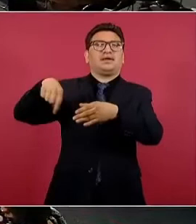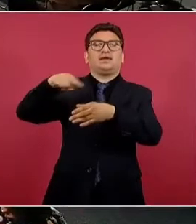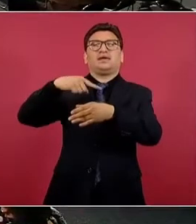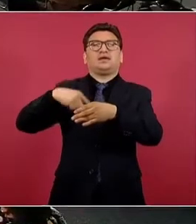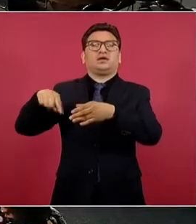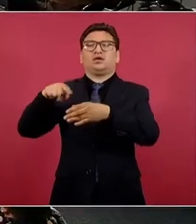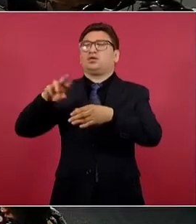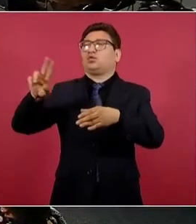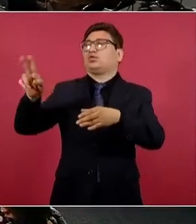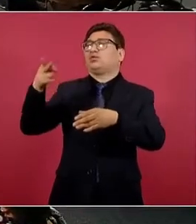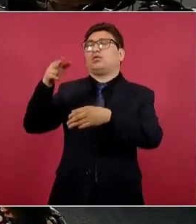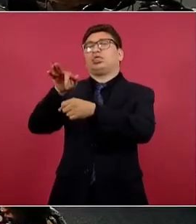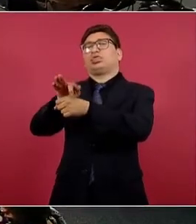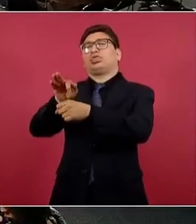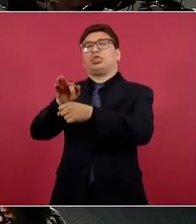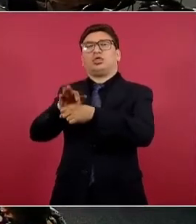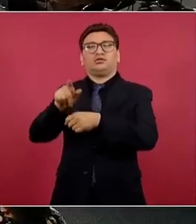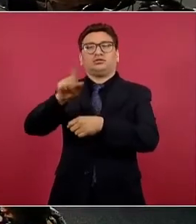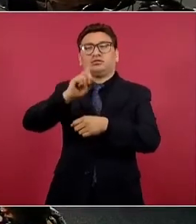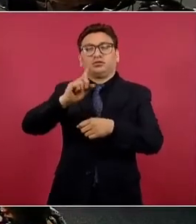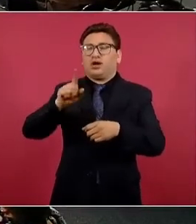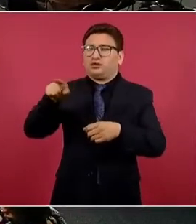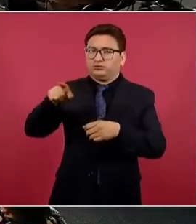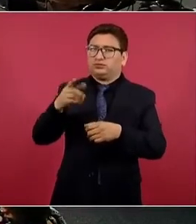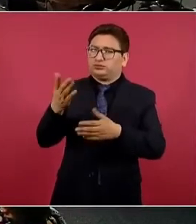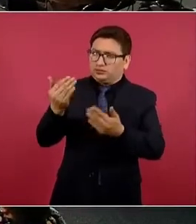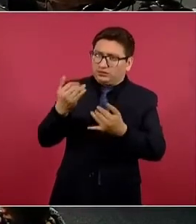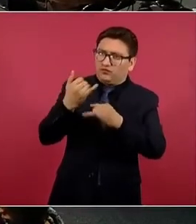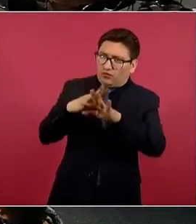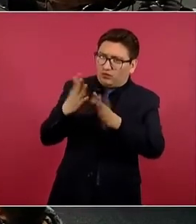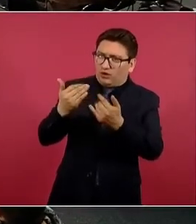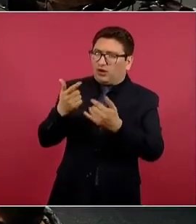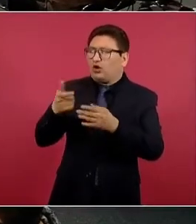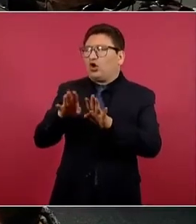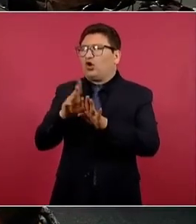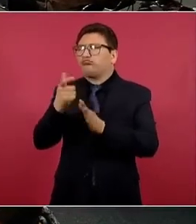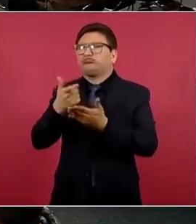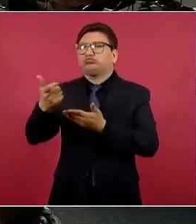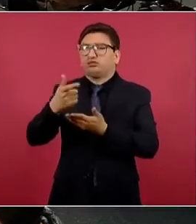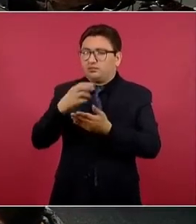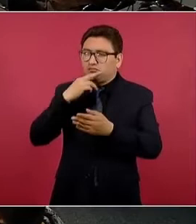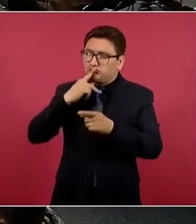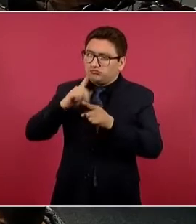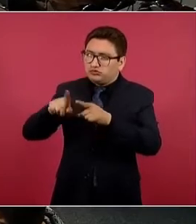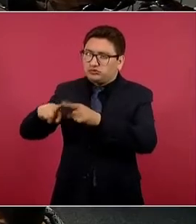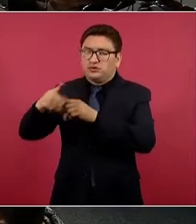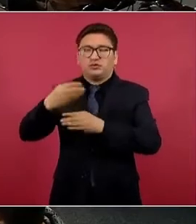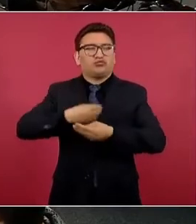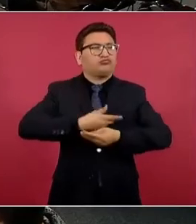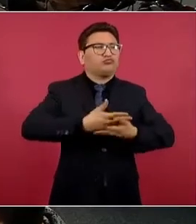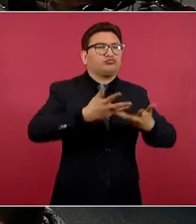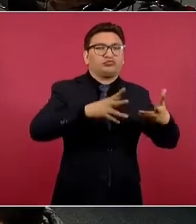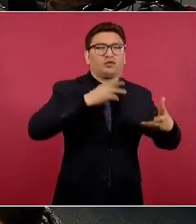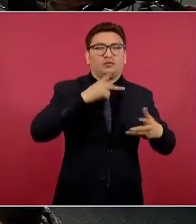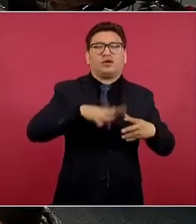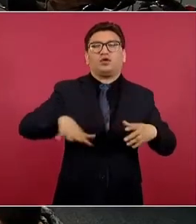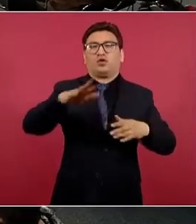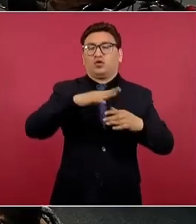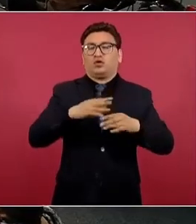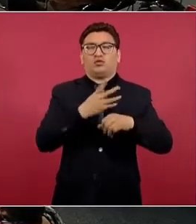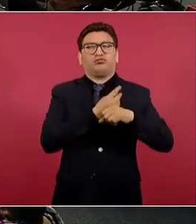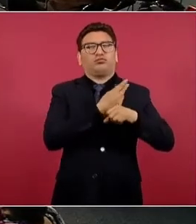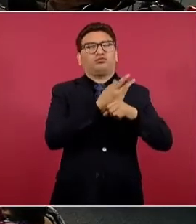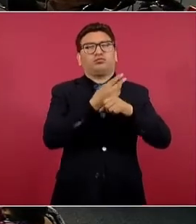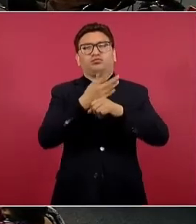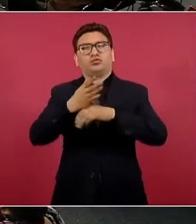cúpula universitaria rindan cuentas, se reoriente el presupuesto al mejoramiento de la infraestructura y